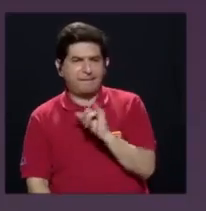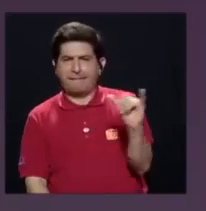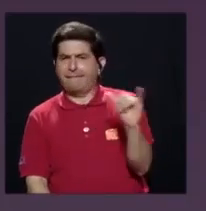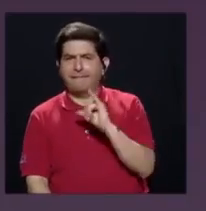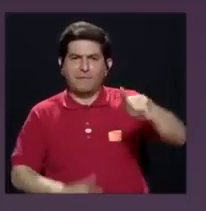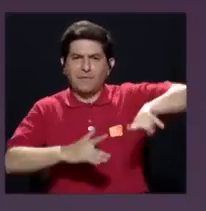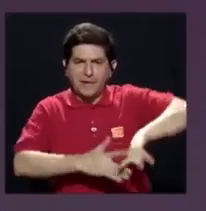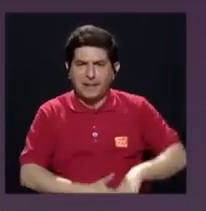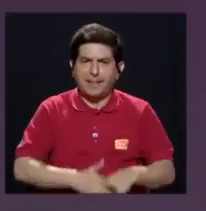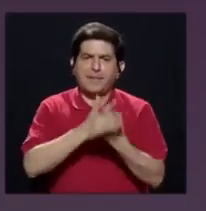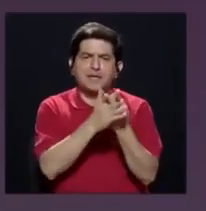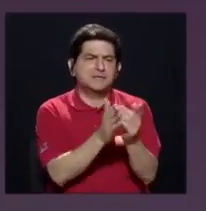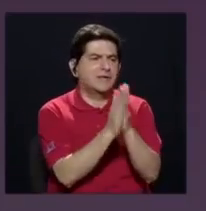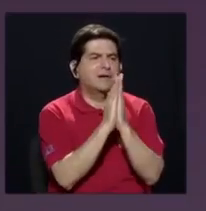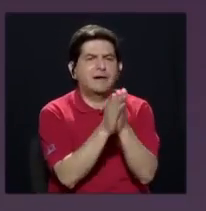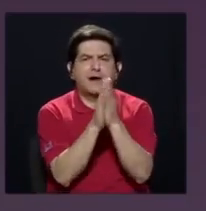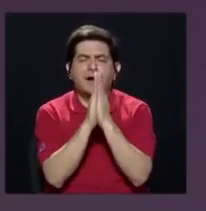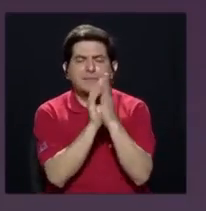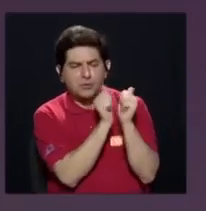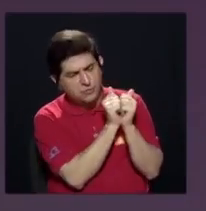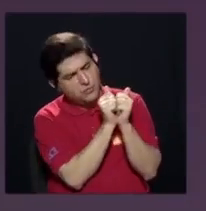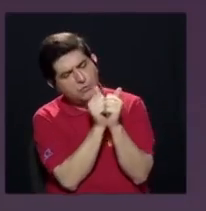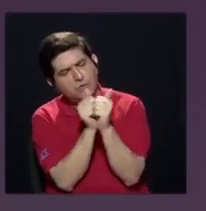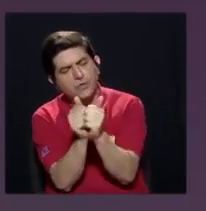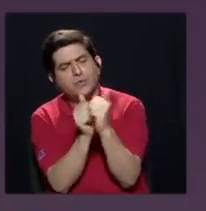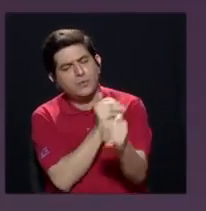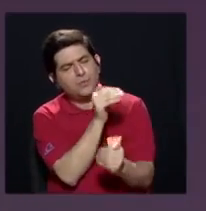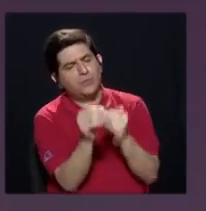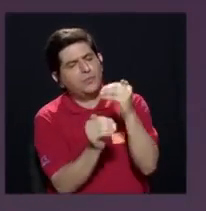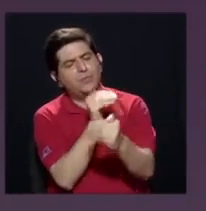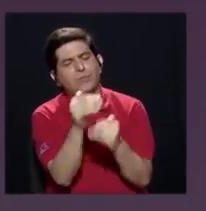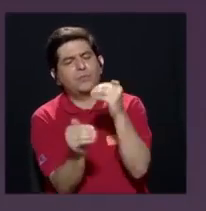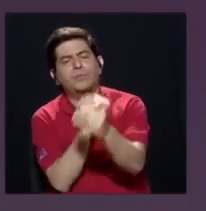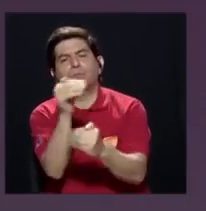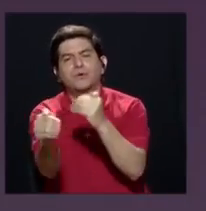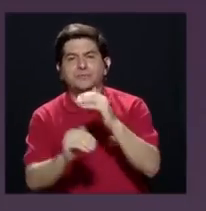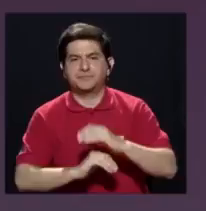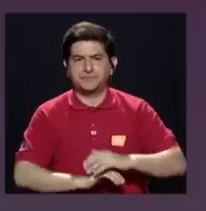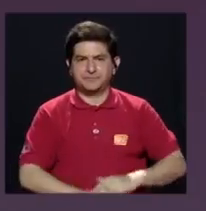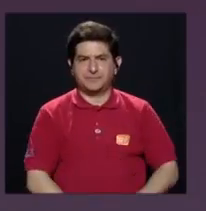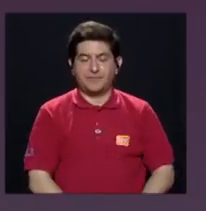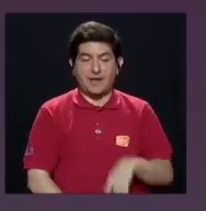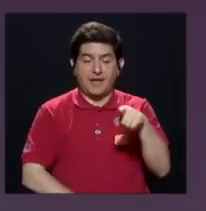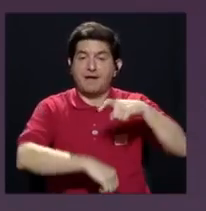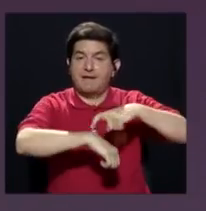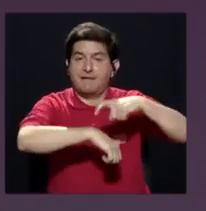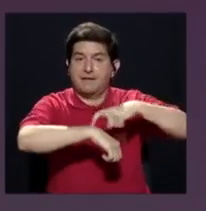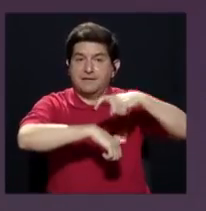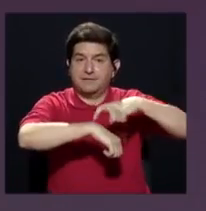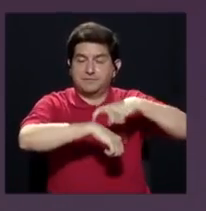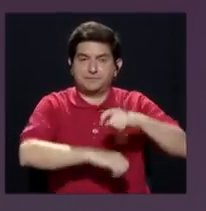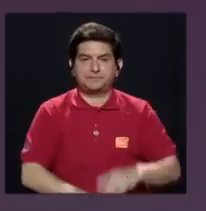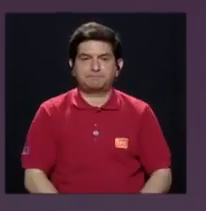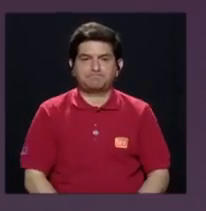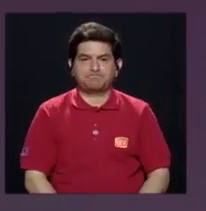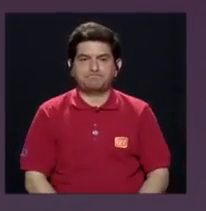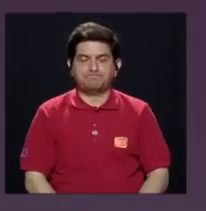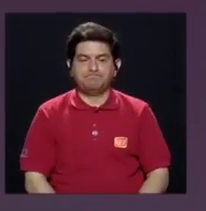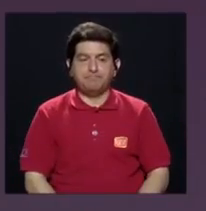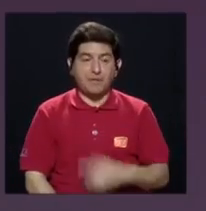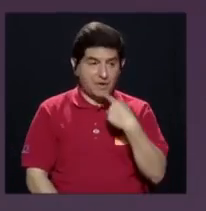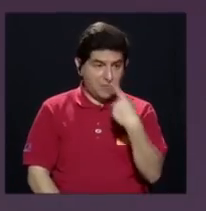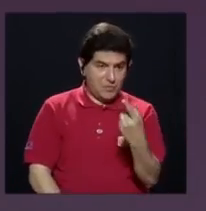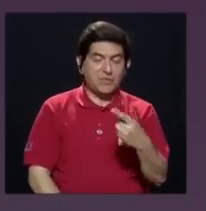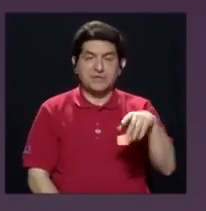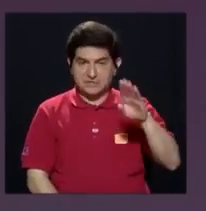empiezan a pedirnos Que acompañemos varios de sus procesos es ahí donde entonces eh Como comparte bernarda